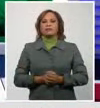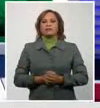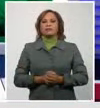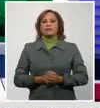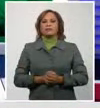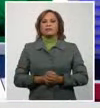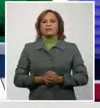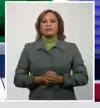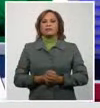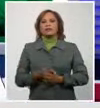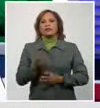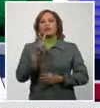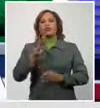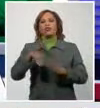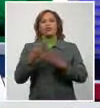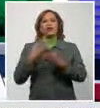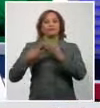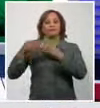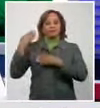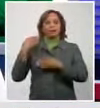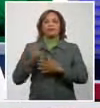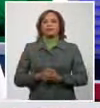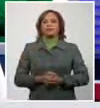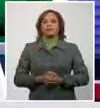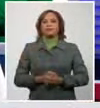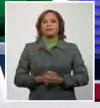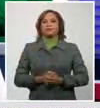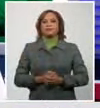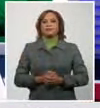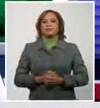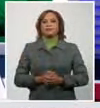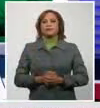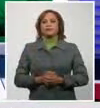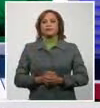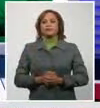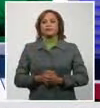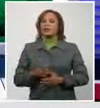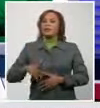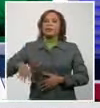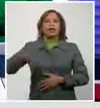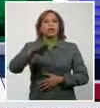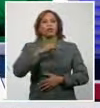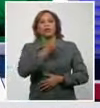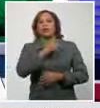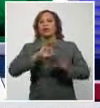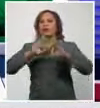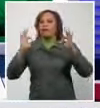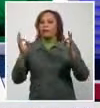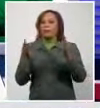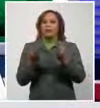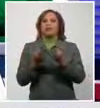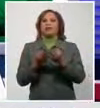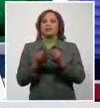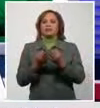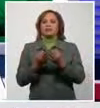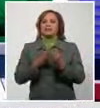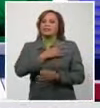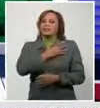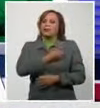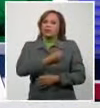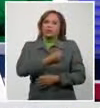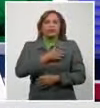desde hace 2 días. Hoy, o sea, para toda la familia de estos fallecidos, bueno, nuestras condolencias